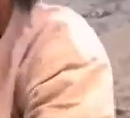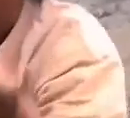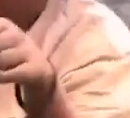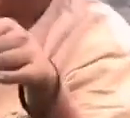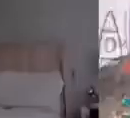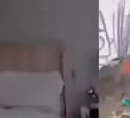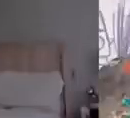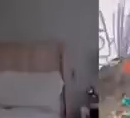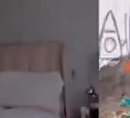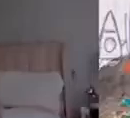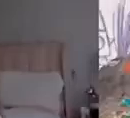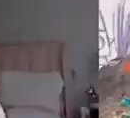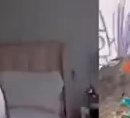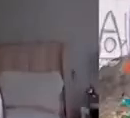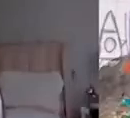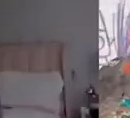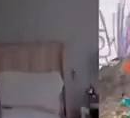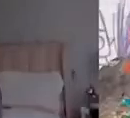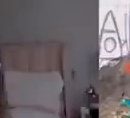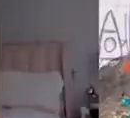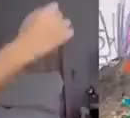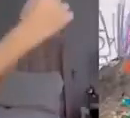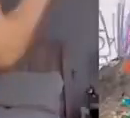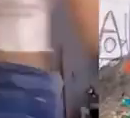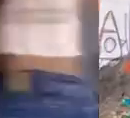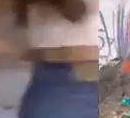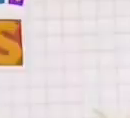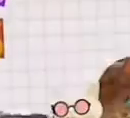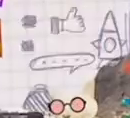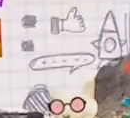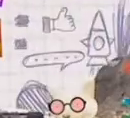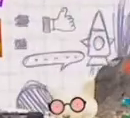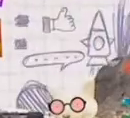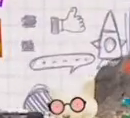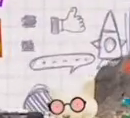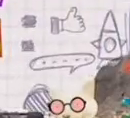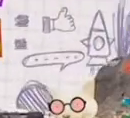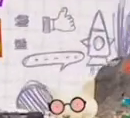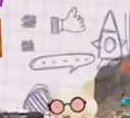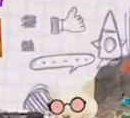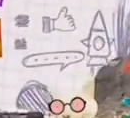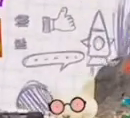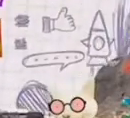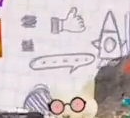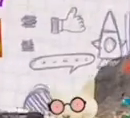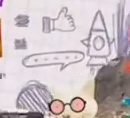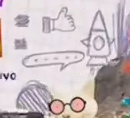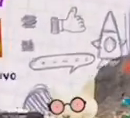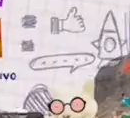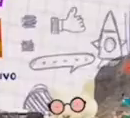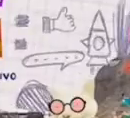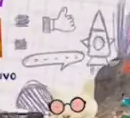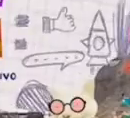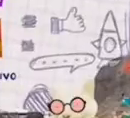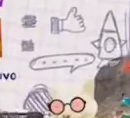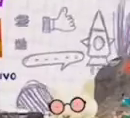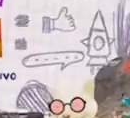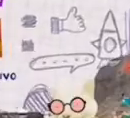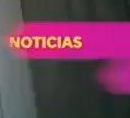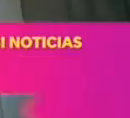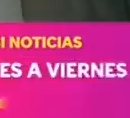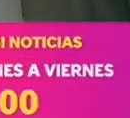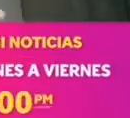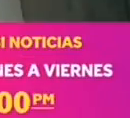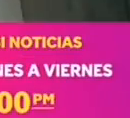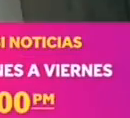las cosas. No la hago con la negatividad. Casi Noticias, comunidad adolescente al servicio